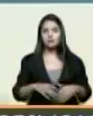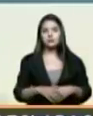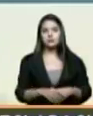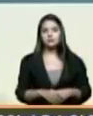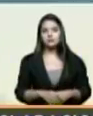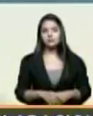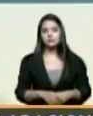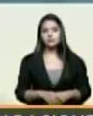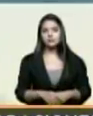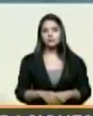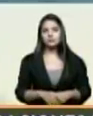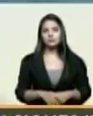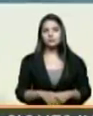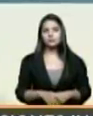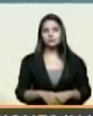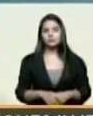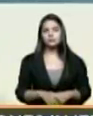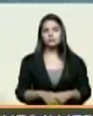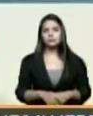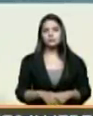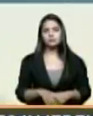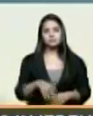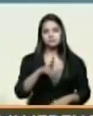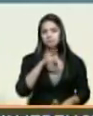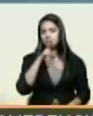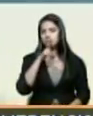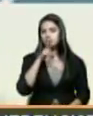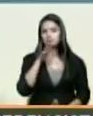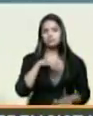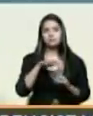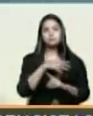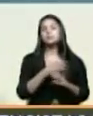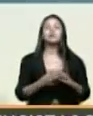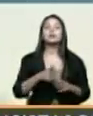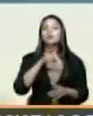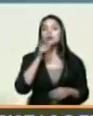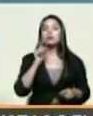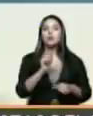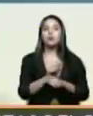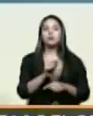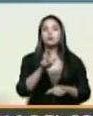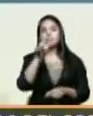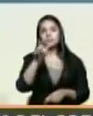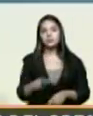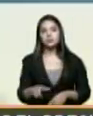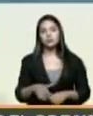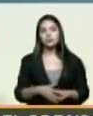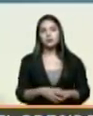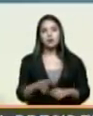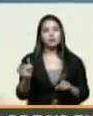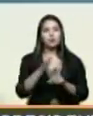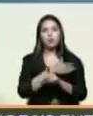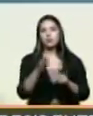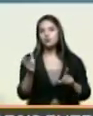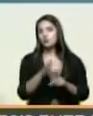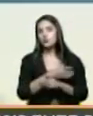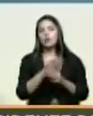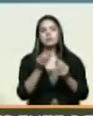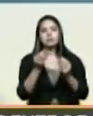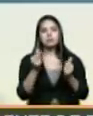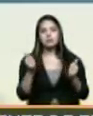representativa, una de las especies más terribles de crueldad contra un ser humano. La tortura, la